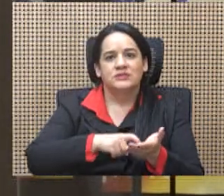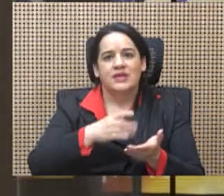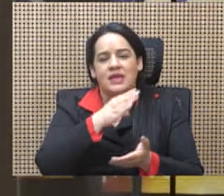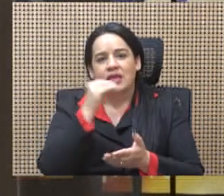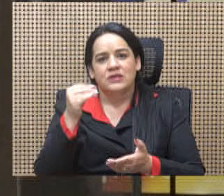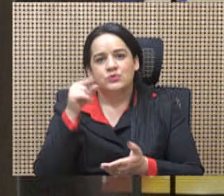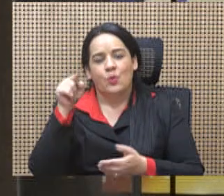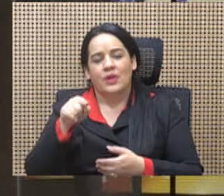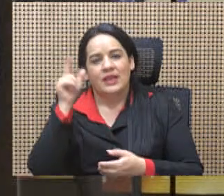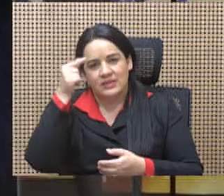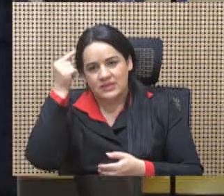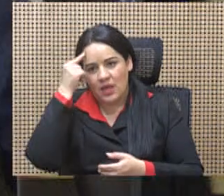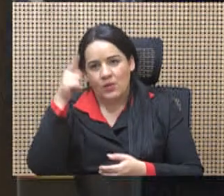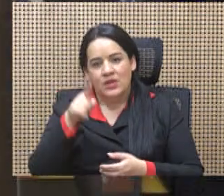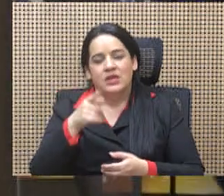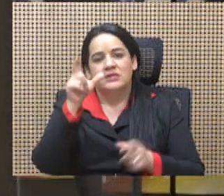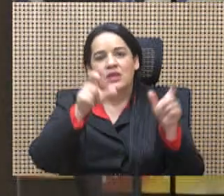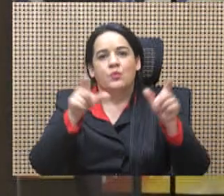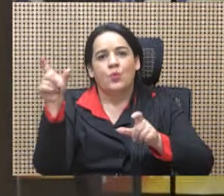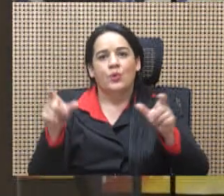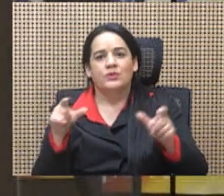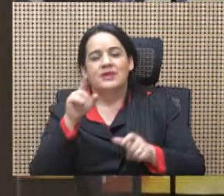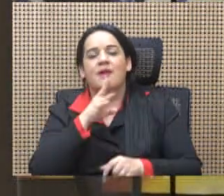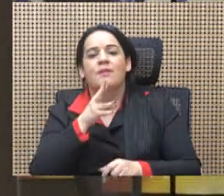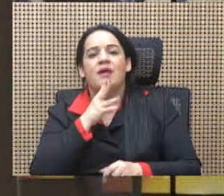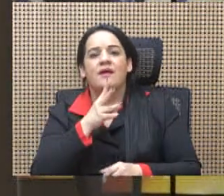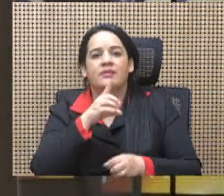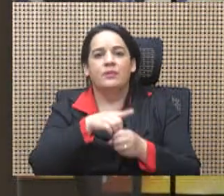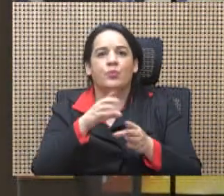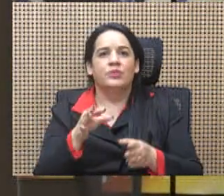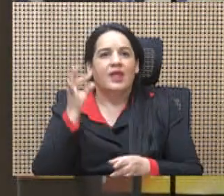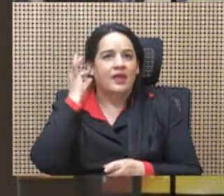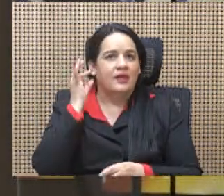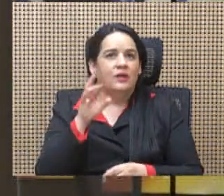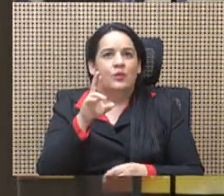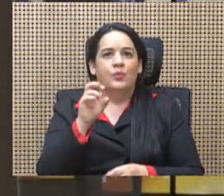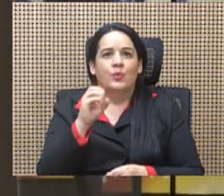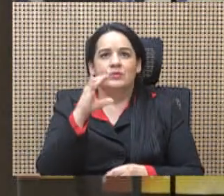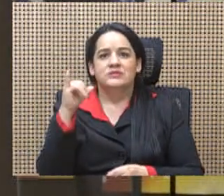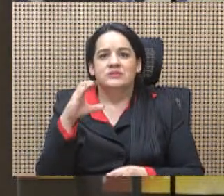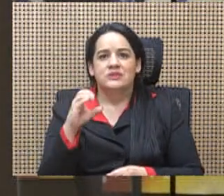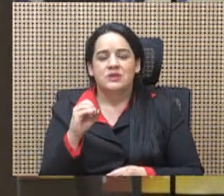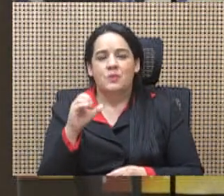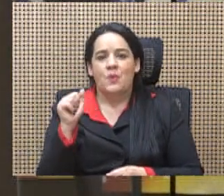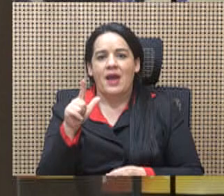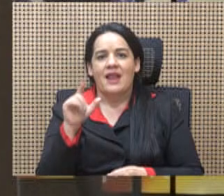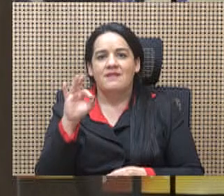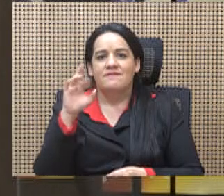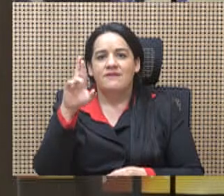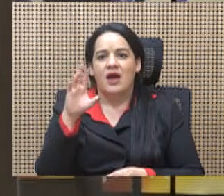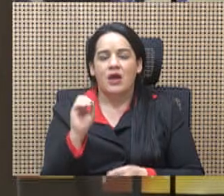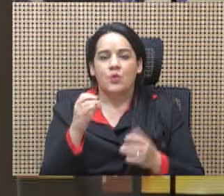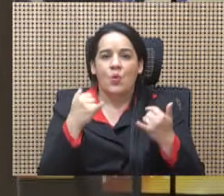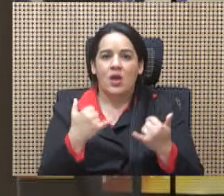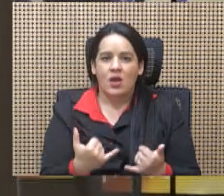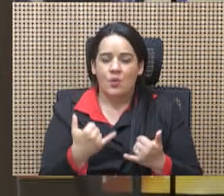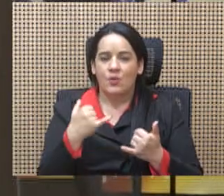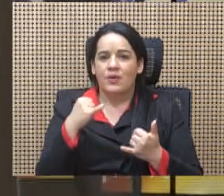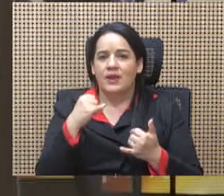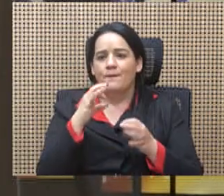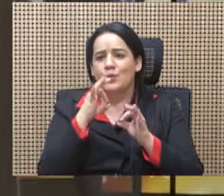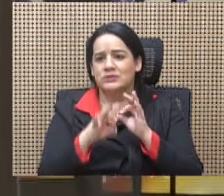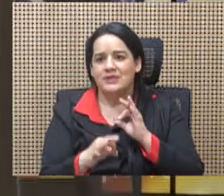de los que hablaba la diputada Rocío Alfaro ahora es muy sencillo para esta nueva junta